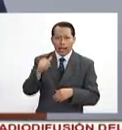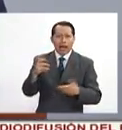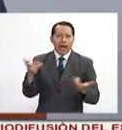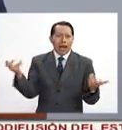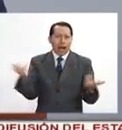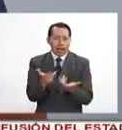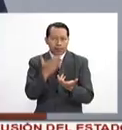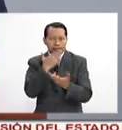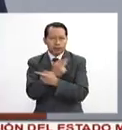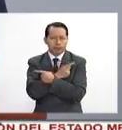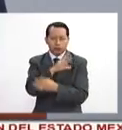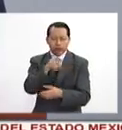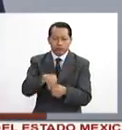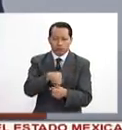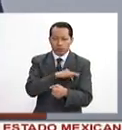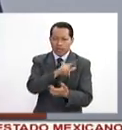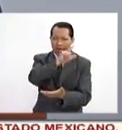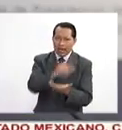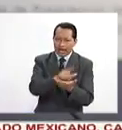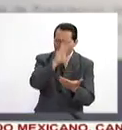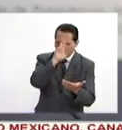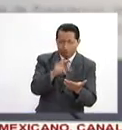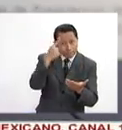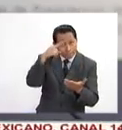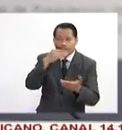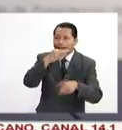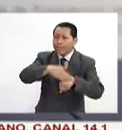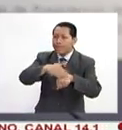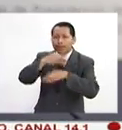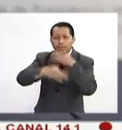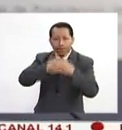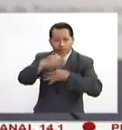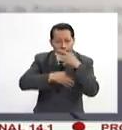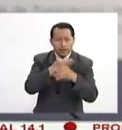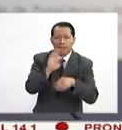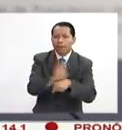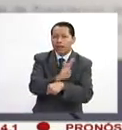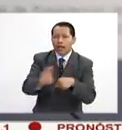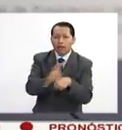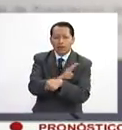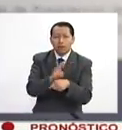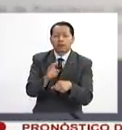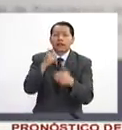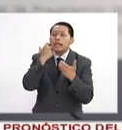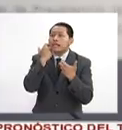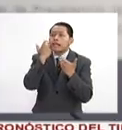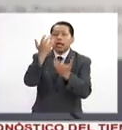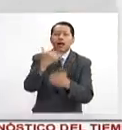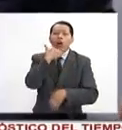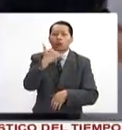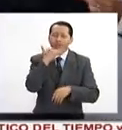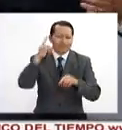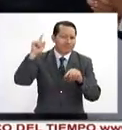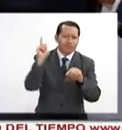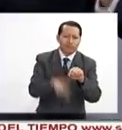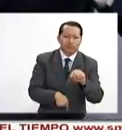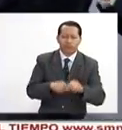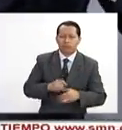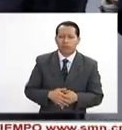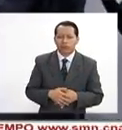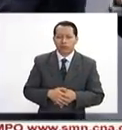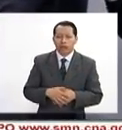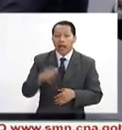programas de integridad para comunicar todos sus beneficios. Aspiramos a ser una sociedad libre de corrupción. En